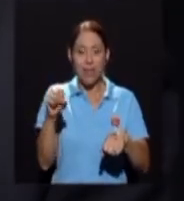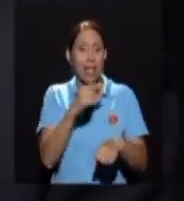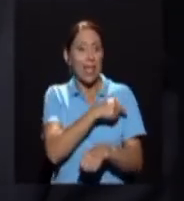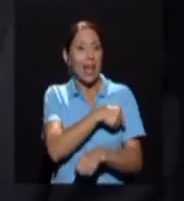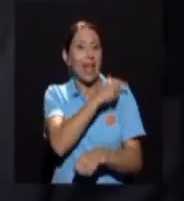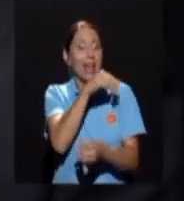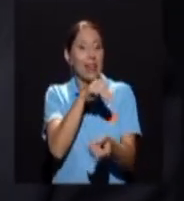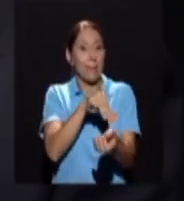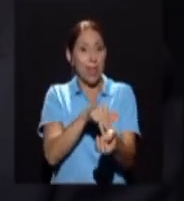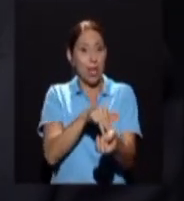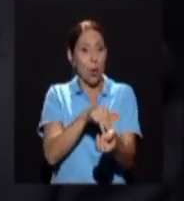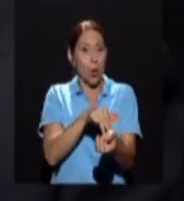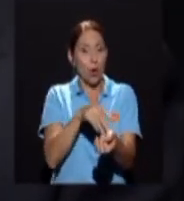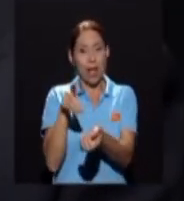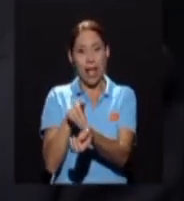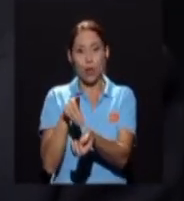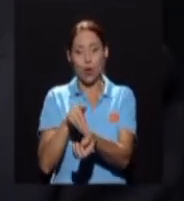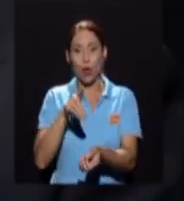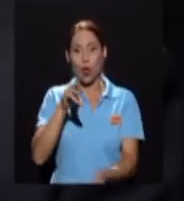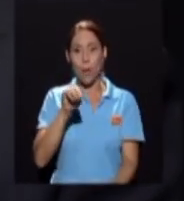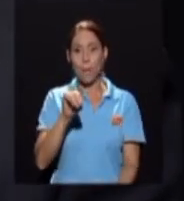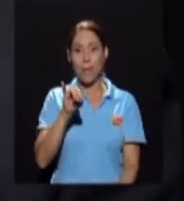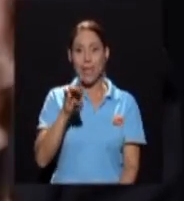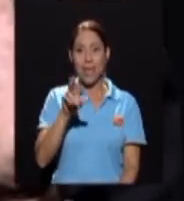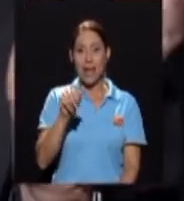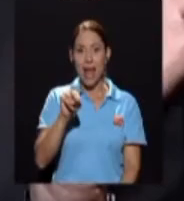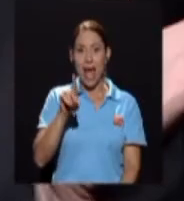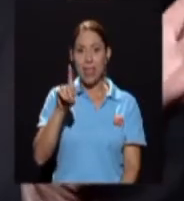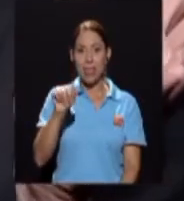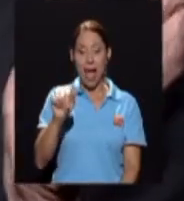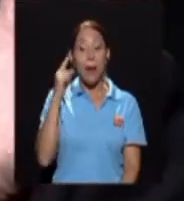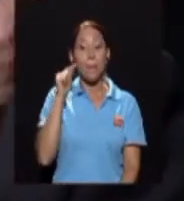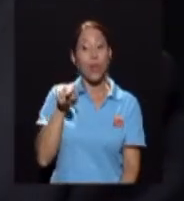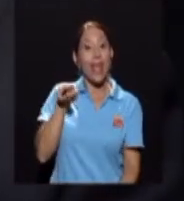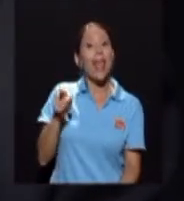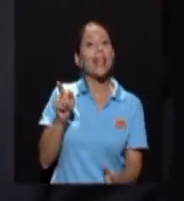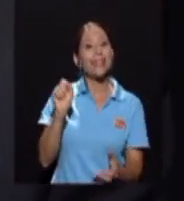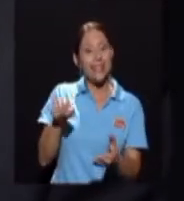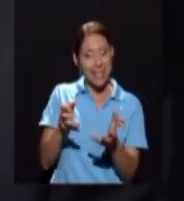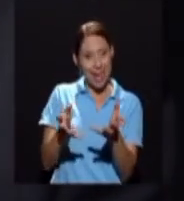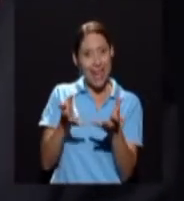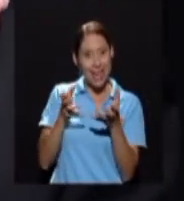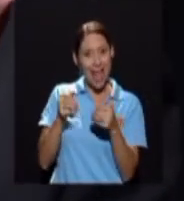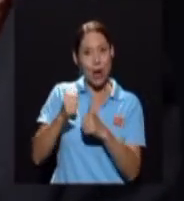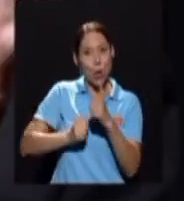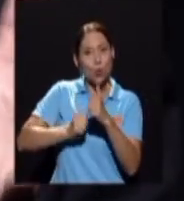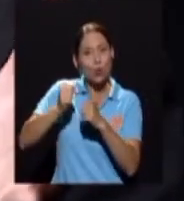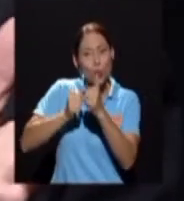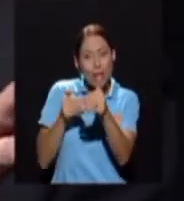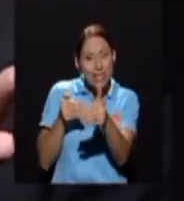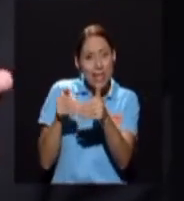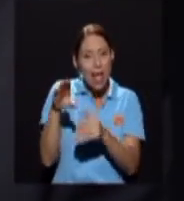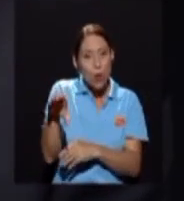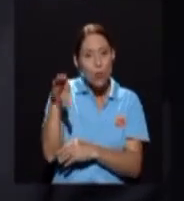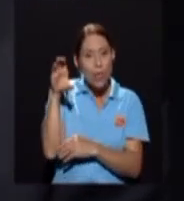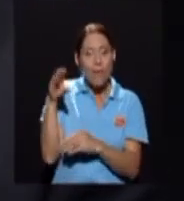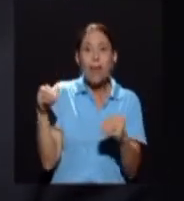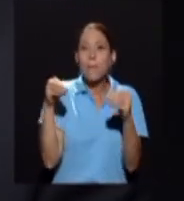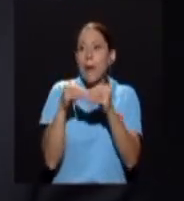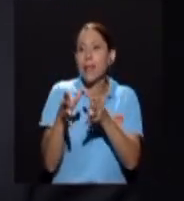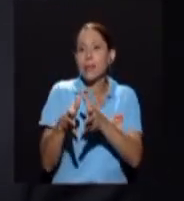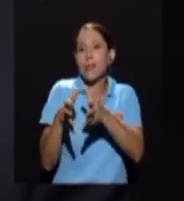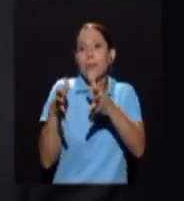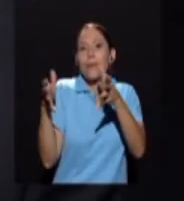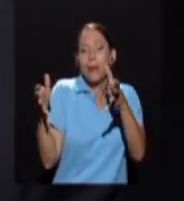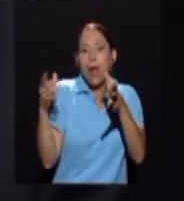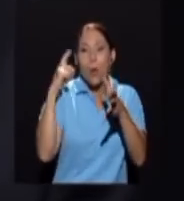doctor Miranda, porque él sí quería construir por el lado de Curridabat con más espacio, ¿verdad? Porque el doctor